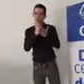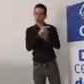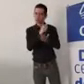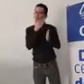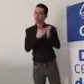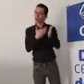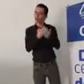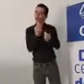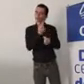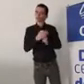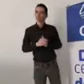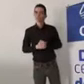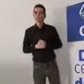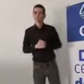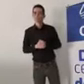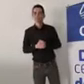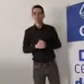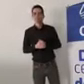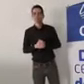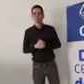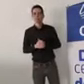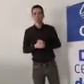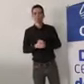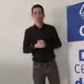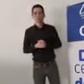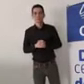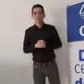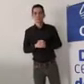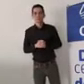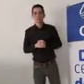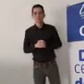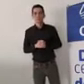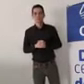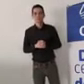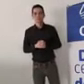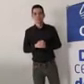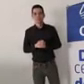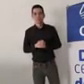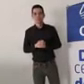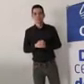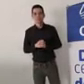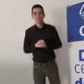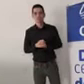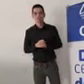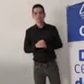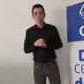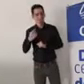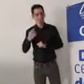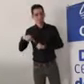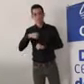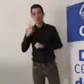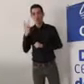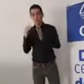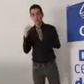tienen que sacar adelante la paz, tienen que sentarse a volver a conversar y sacar el acuerdo final de paz adelante, y lo hicimos en el año 2016, pero